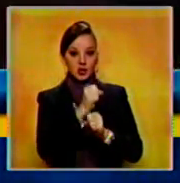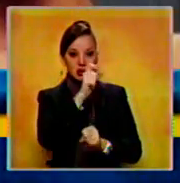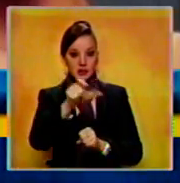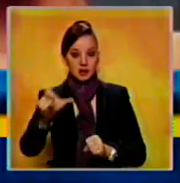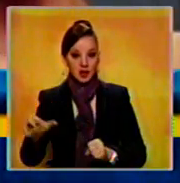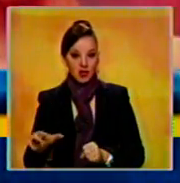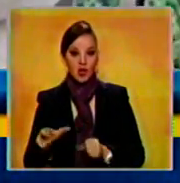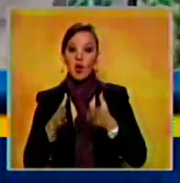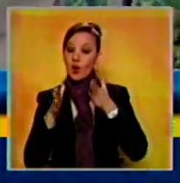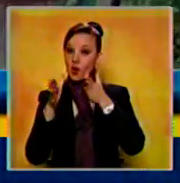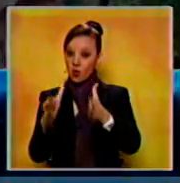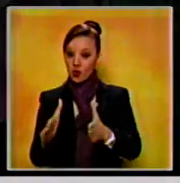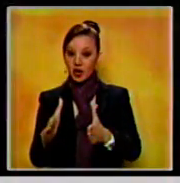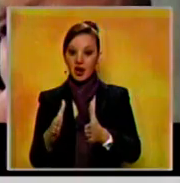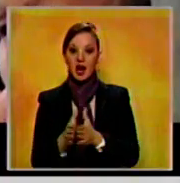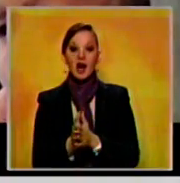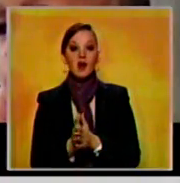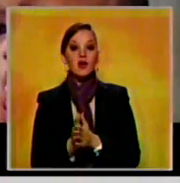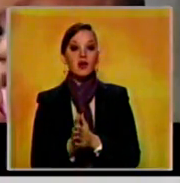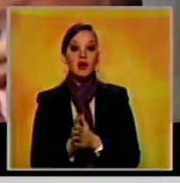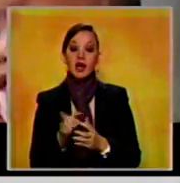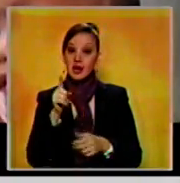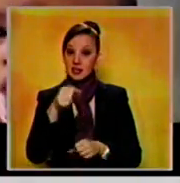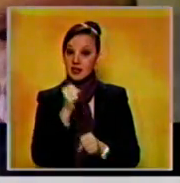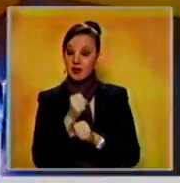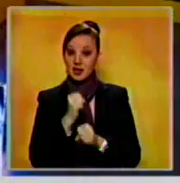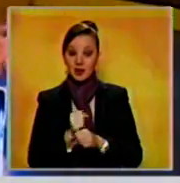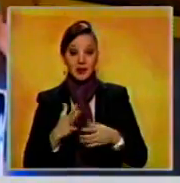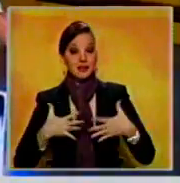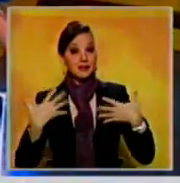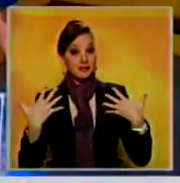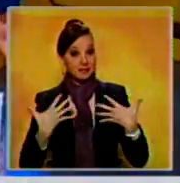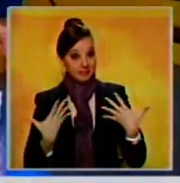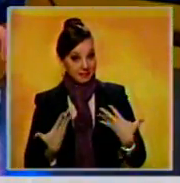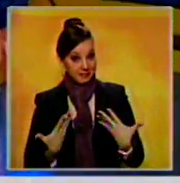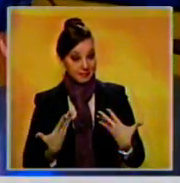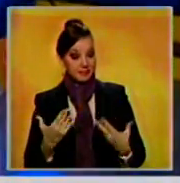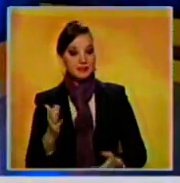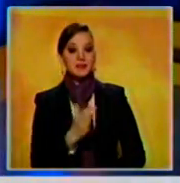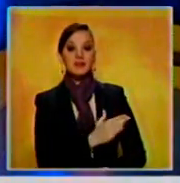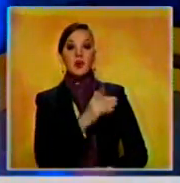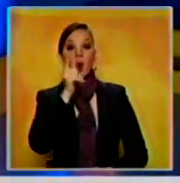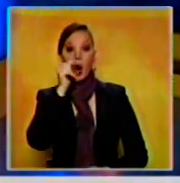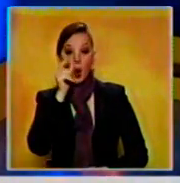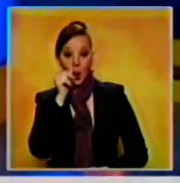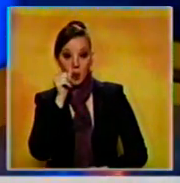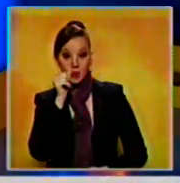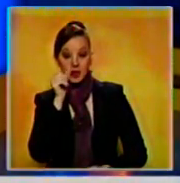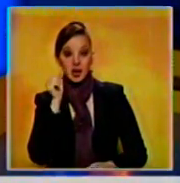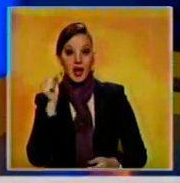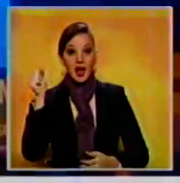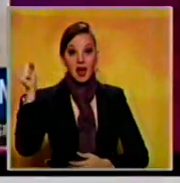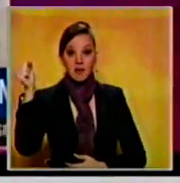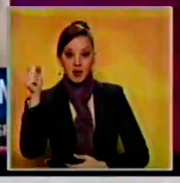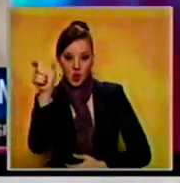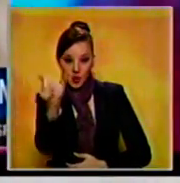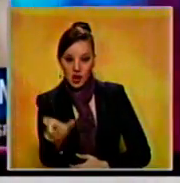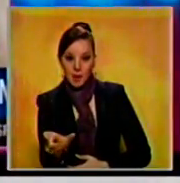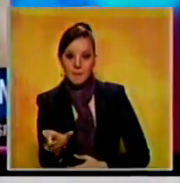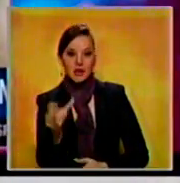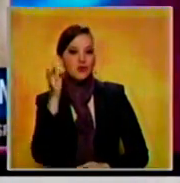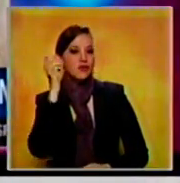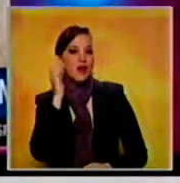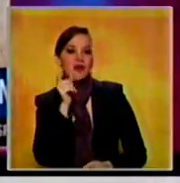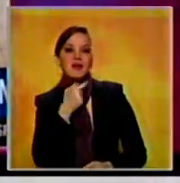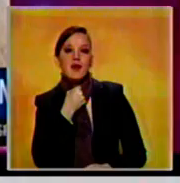este regalo su staff trabajará más contento. Y Romeo Santos no dudó en bailar con una fanática. El